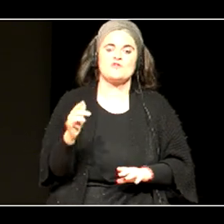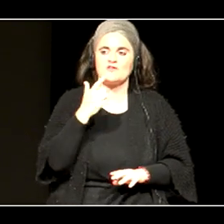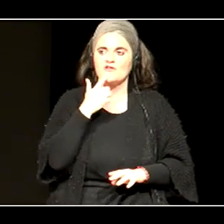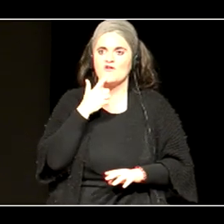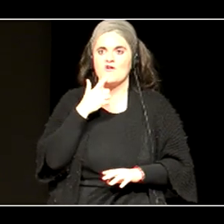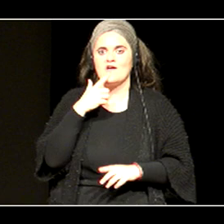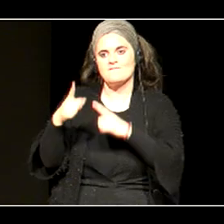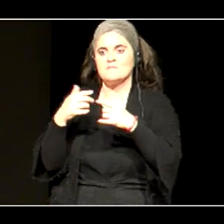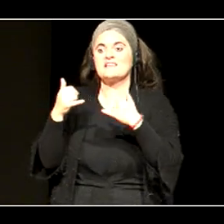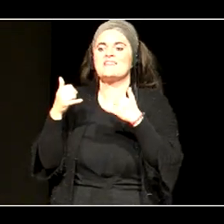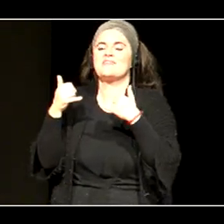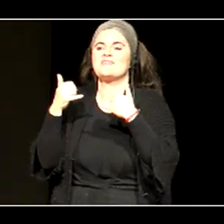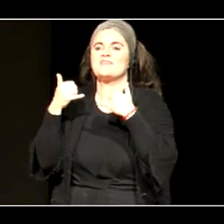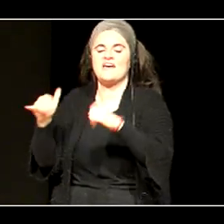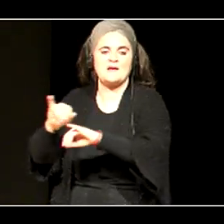decir